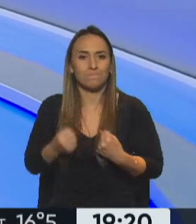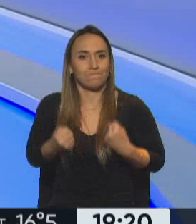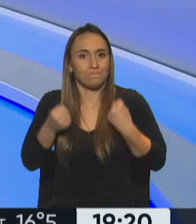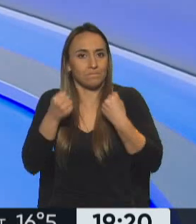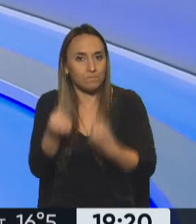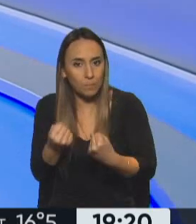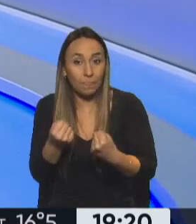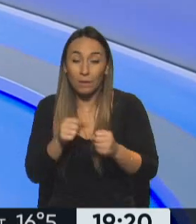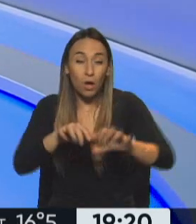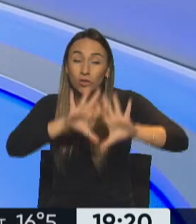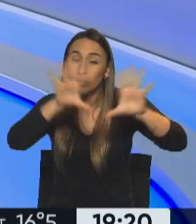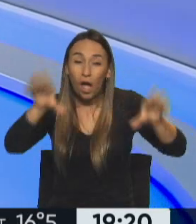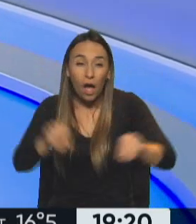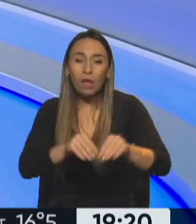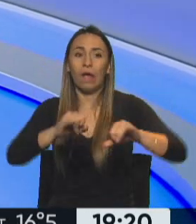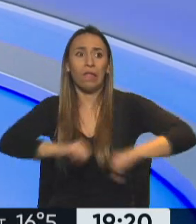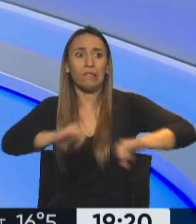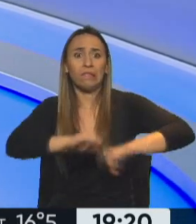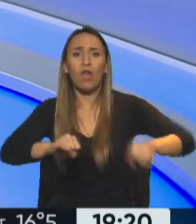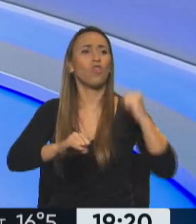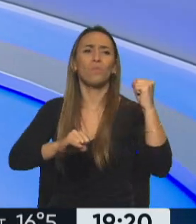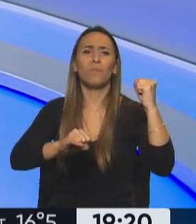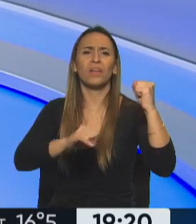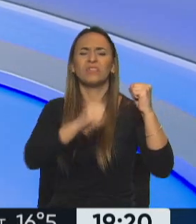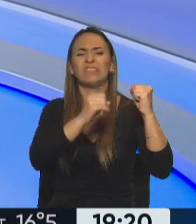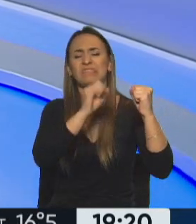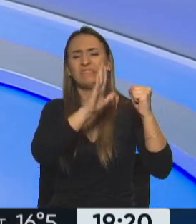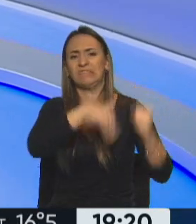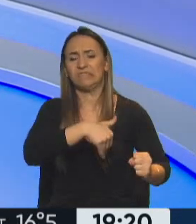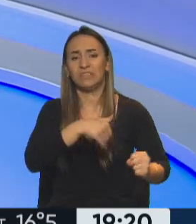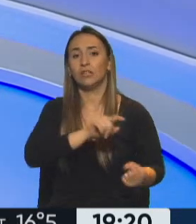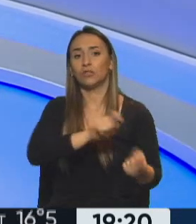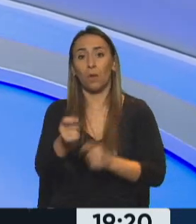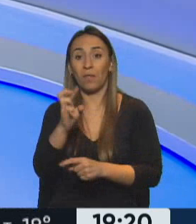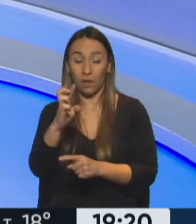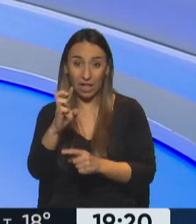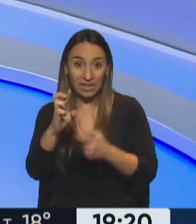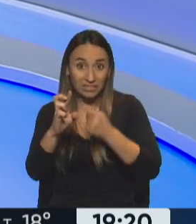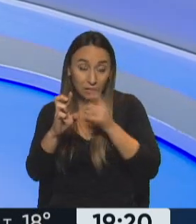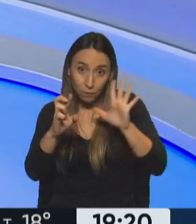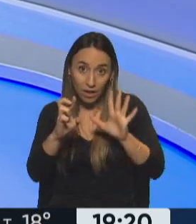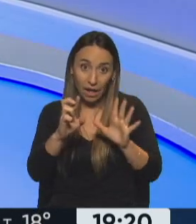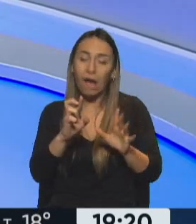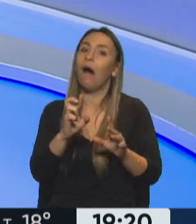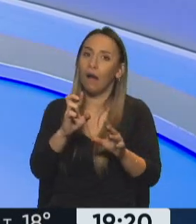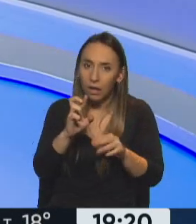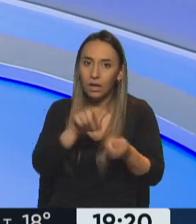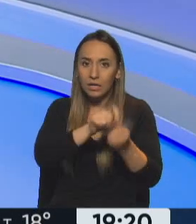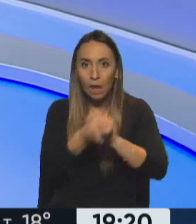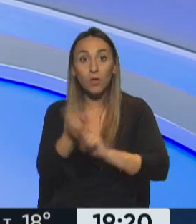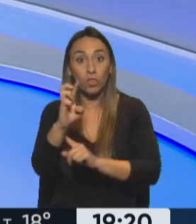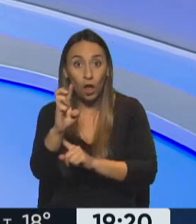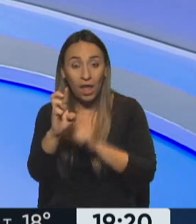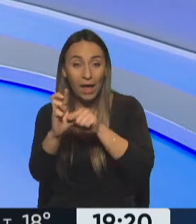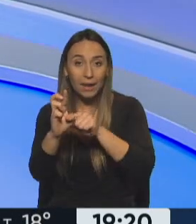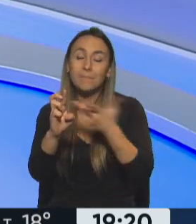toda esta campaña dolarizadora que hubiera convertido al país en una colonia americana, ¿no? O americana o del mundo. Y lo